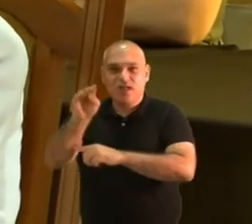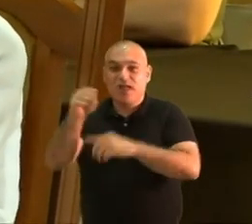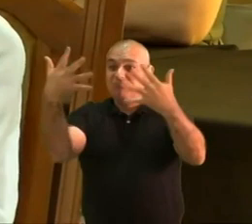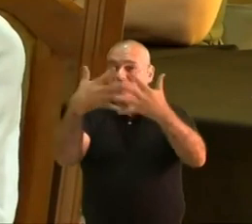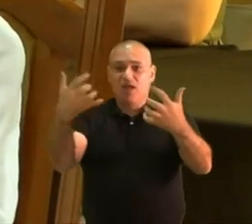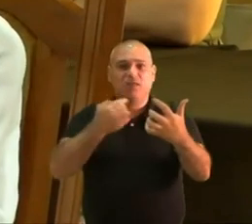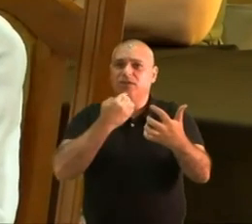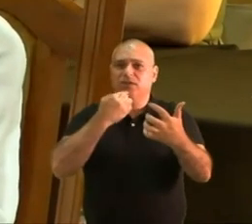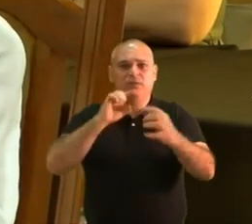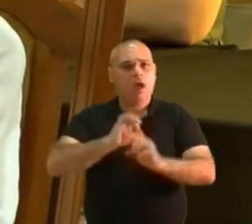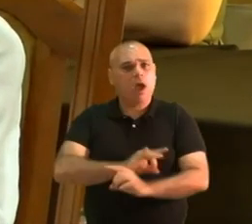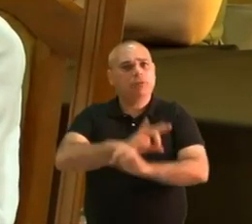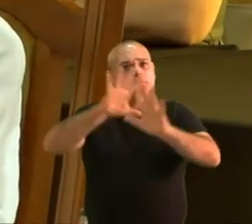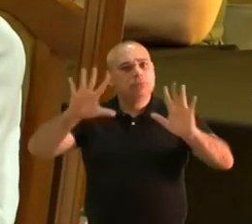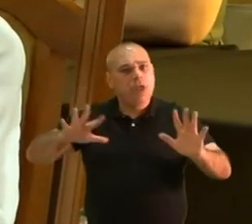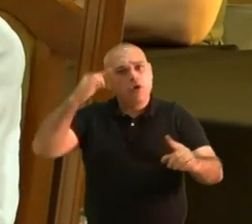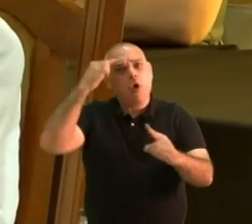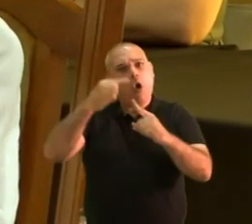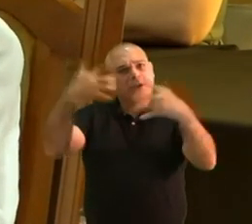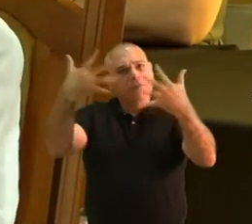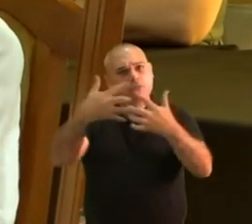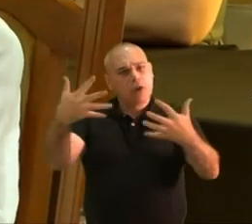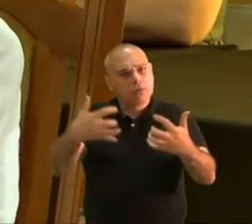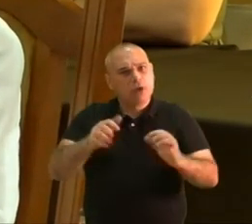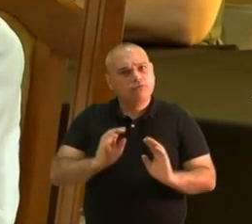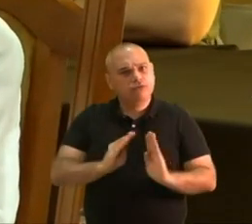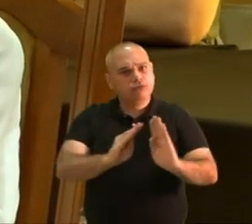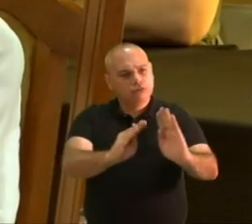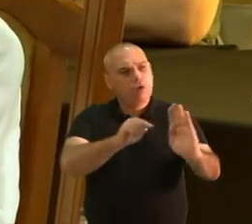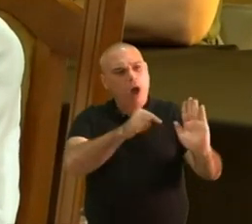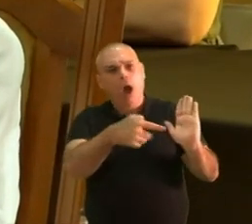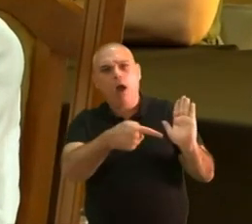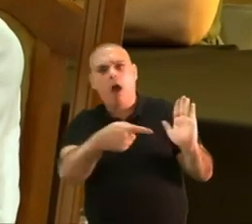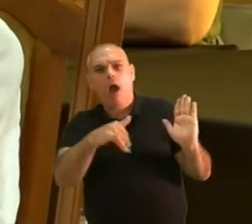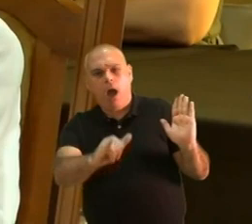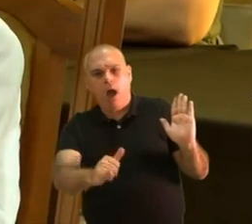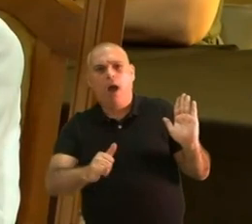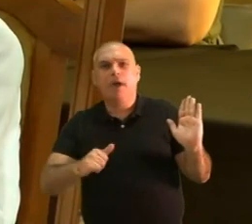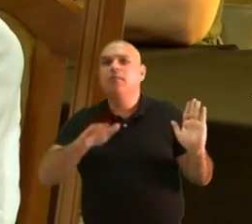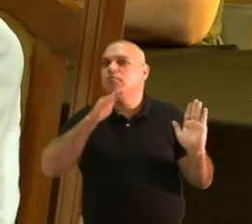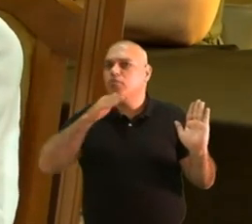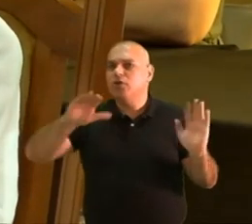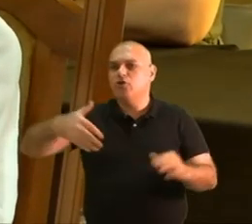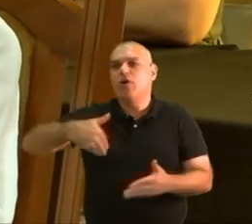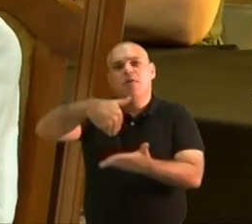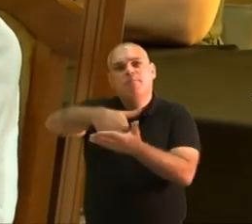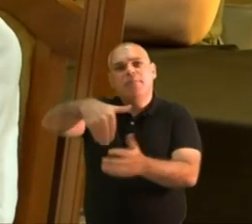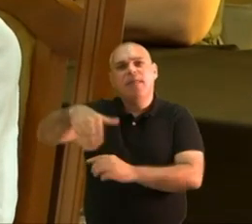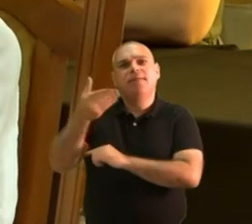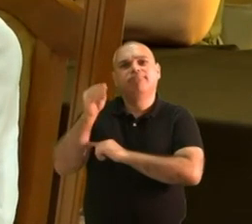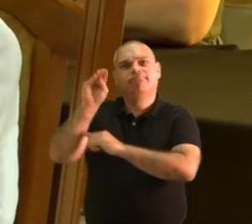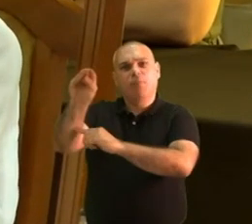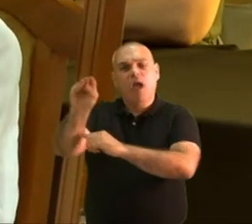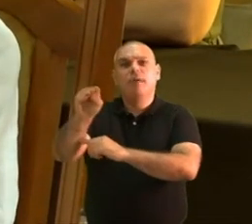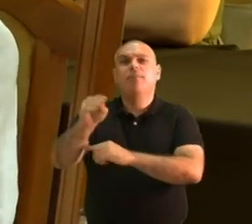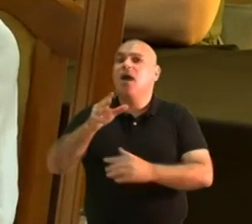cuál es la finalidad y el objetivo de la solicitud de subvención, y en este caso